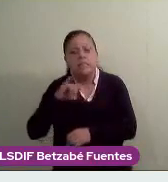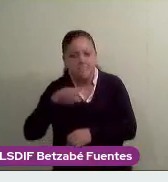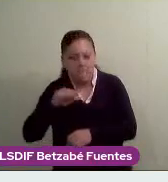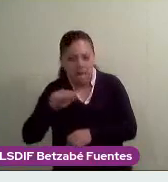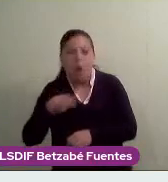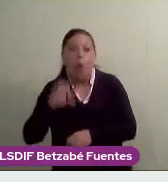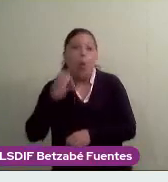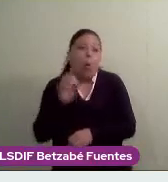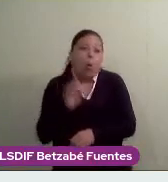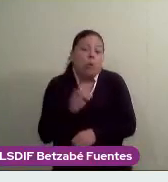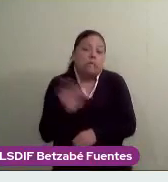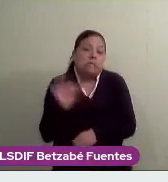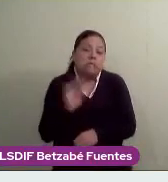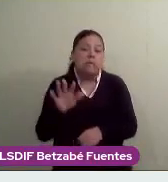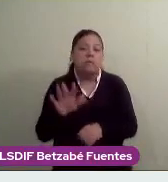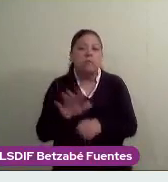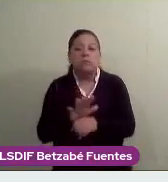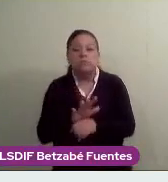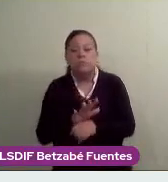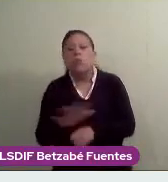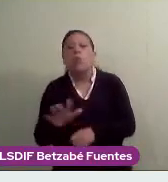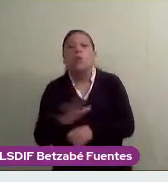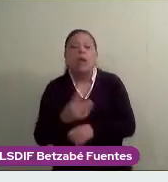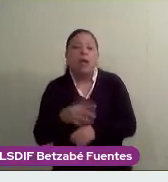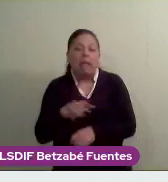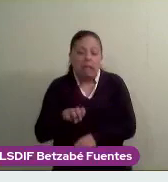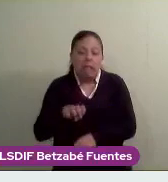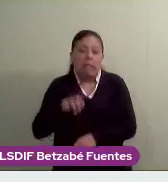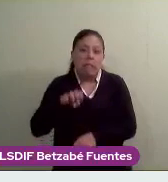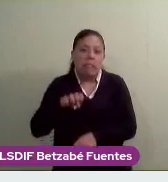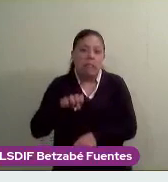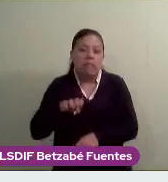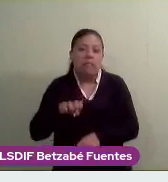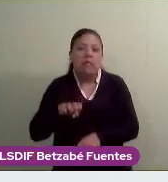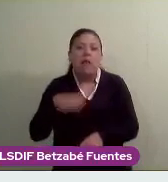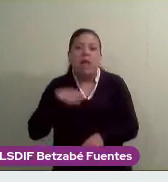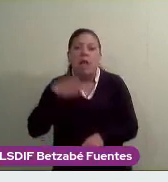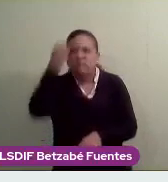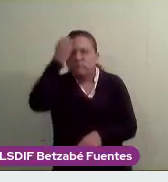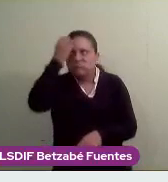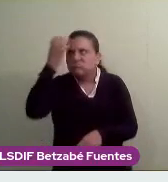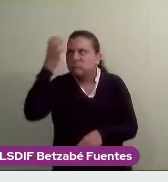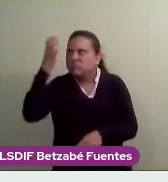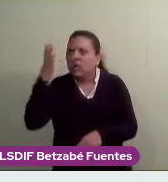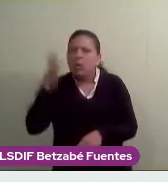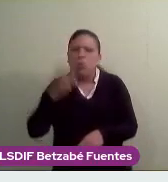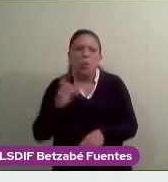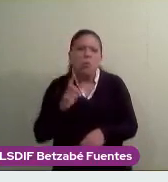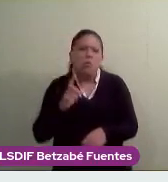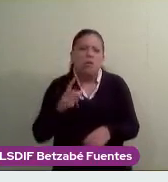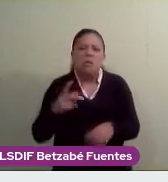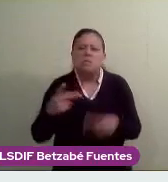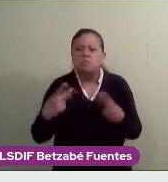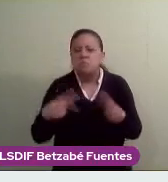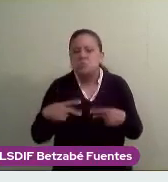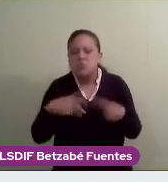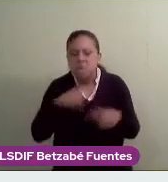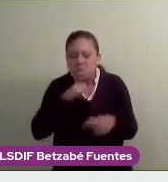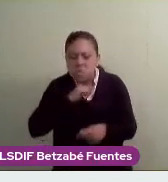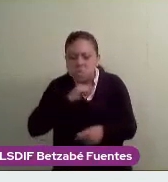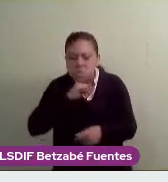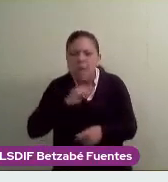donde se puede presentar este proceso neurodegenerativo como la demencia, por ejemplo, ¿no? La demencia de tipo Alzheimer o el